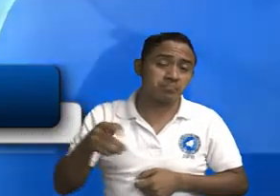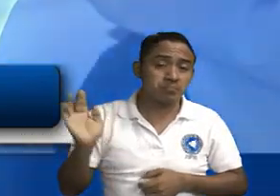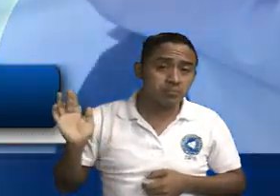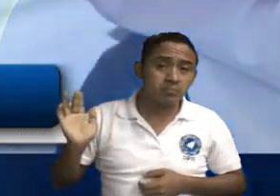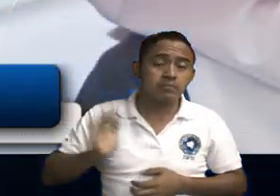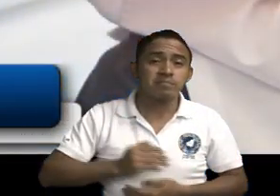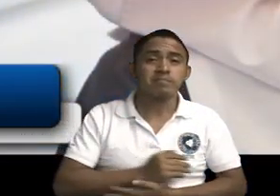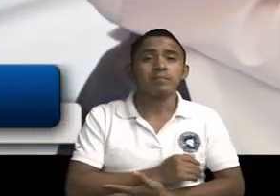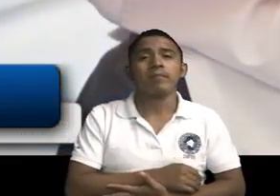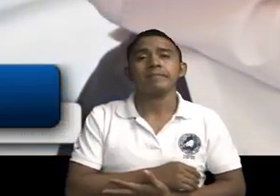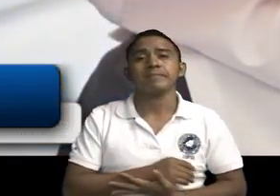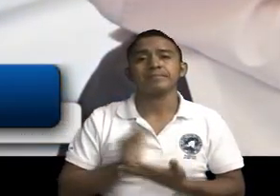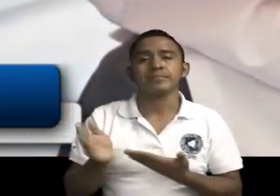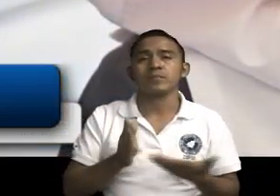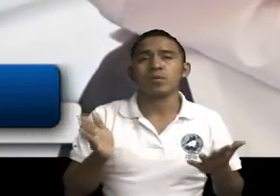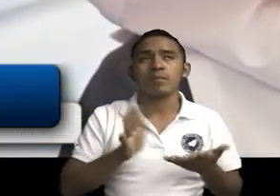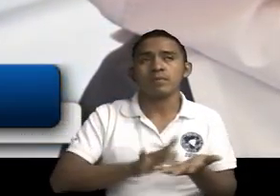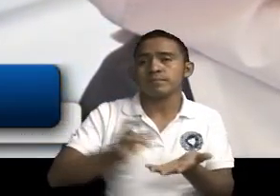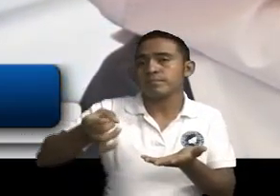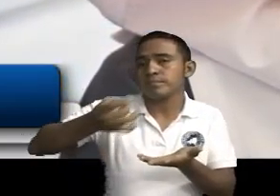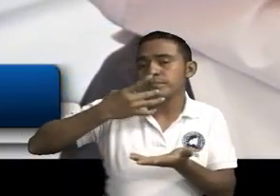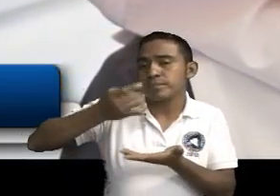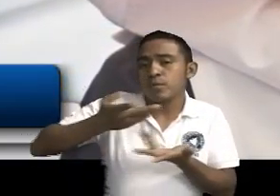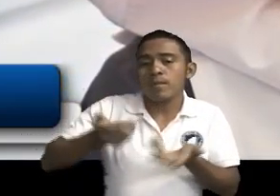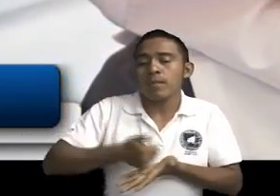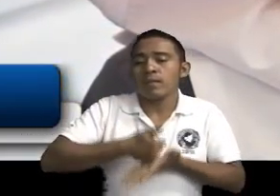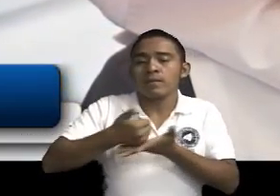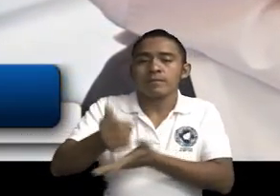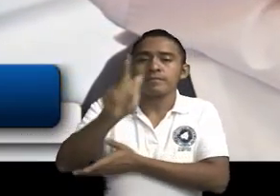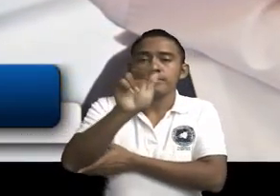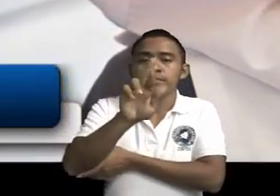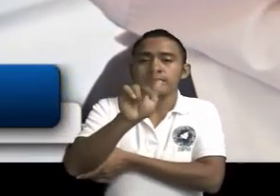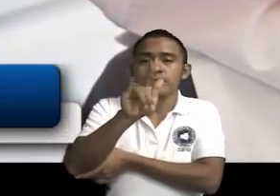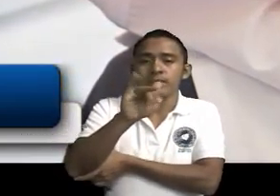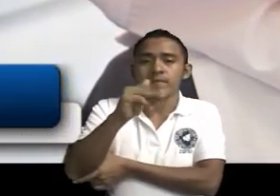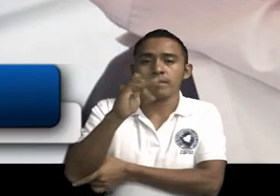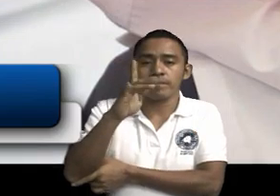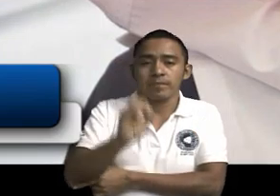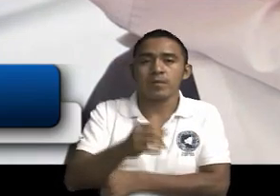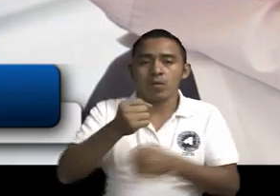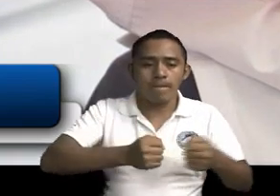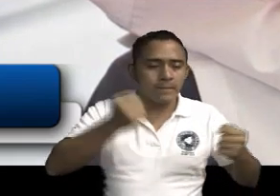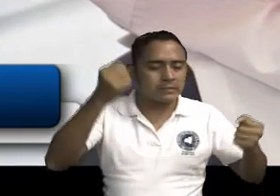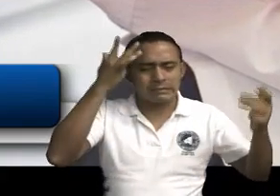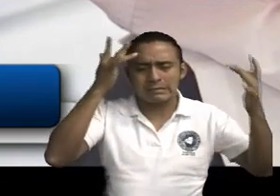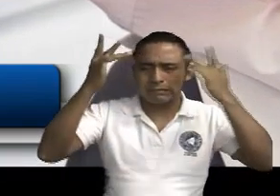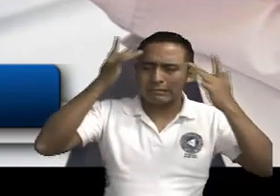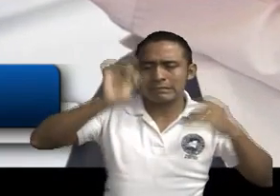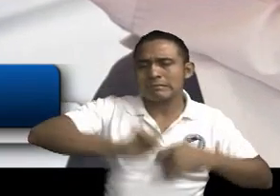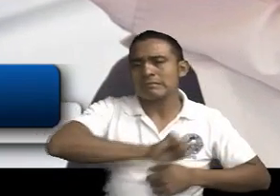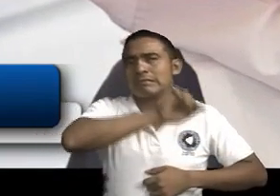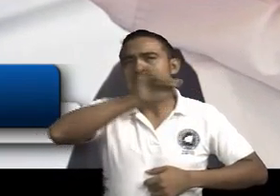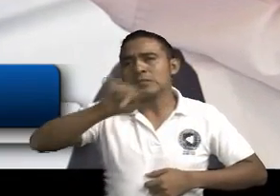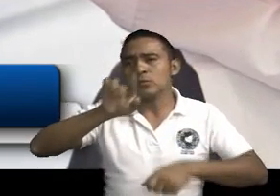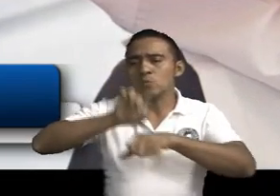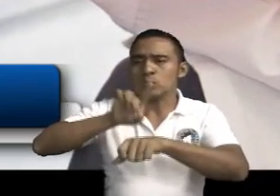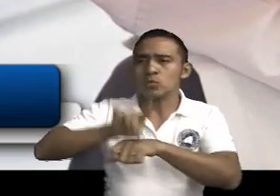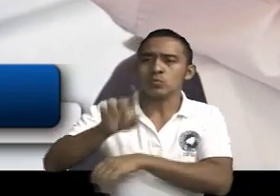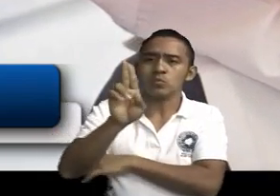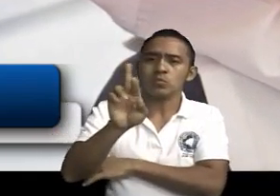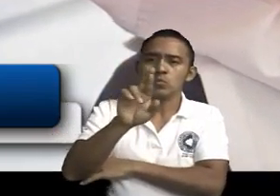disfunción eréctil. Ahora, hablemos del tratamiento. ¿Qué tipo de tratamiento cuando los hombres llegan preocupados, obviamente, donde el urólogo,